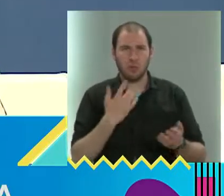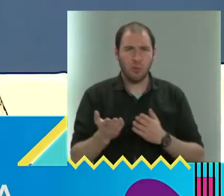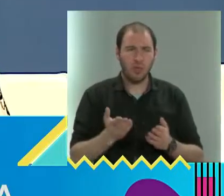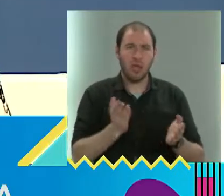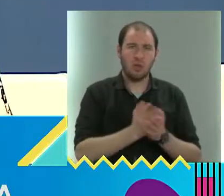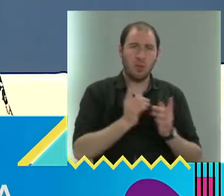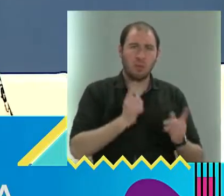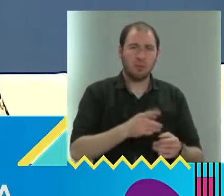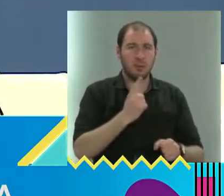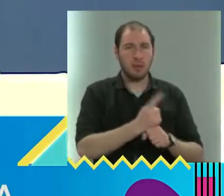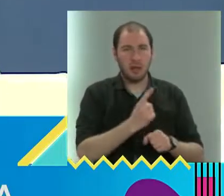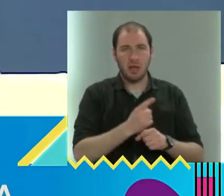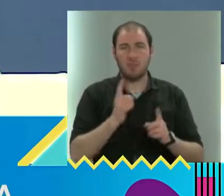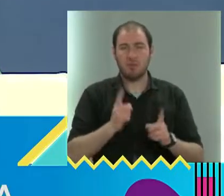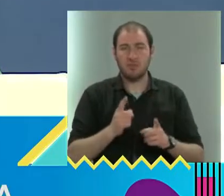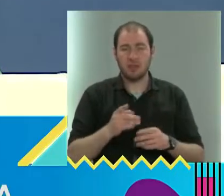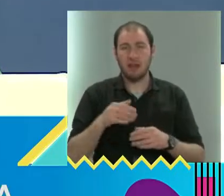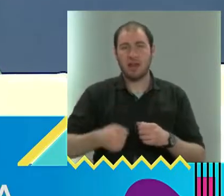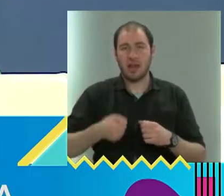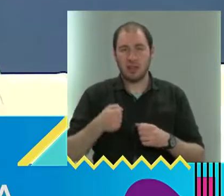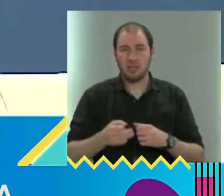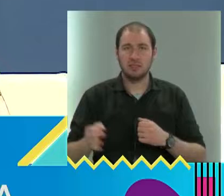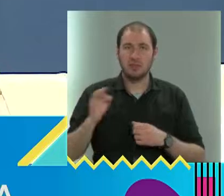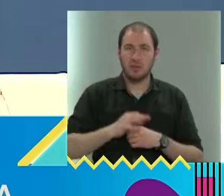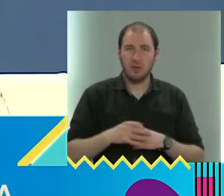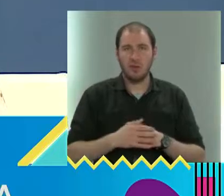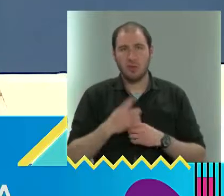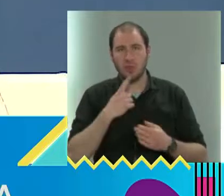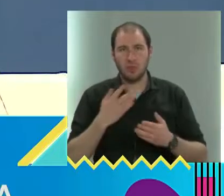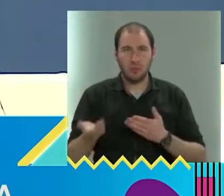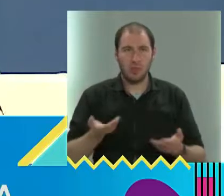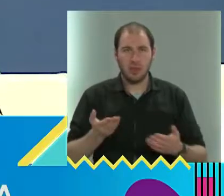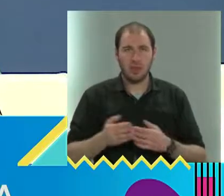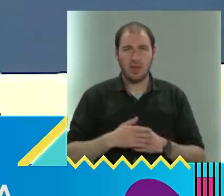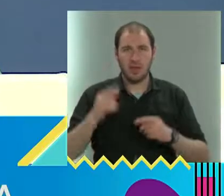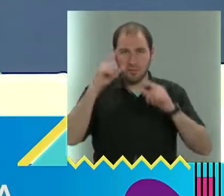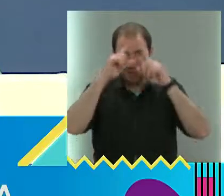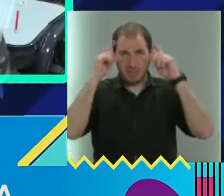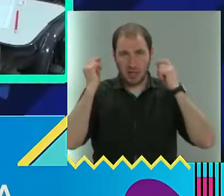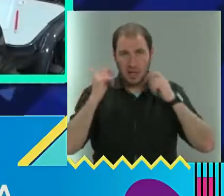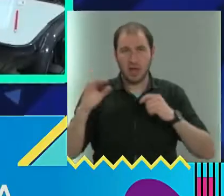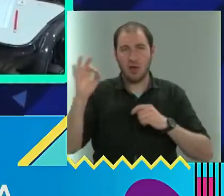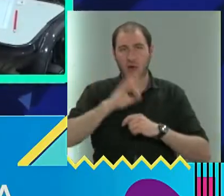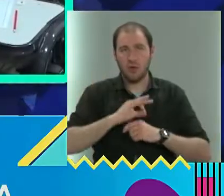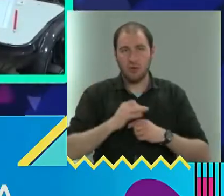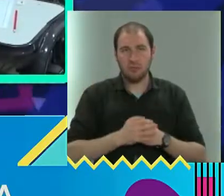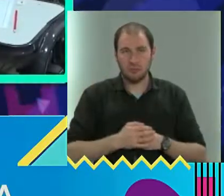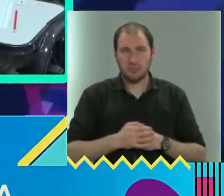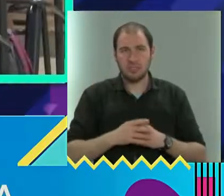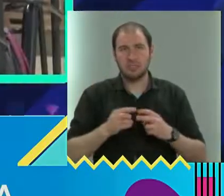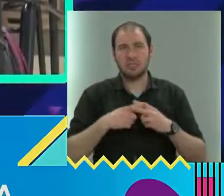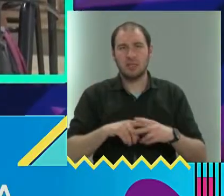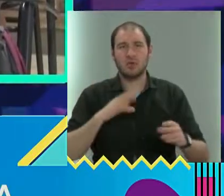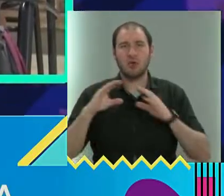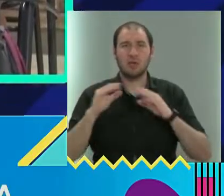estudiar profesorado de primaria y profesorado a nivel inicial, o si estoy en duda de estudiar enfermería o estudiar técnico